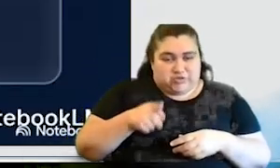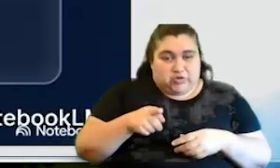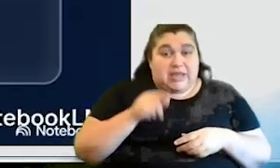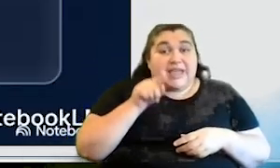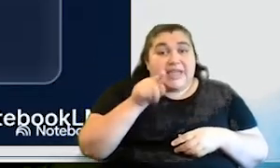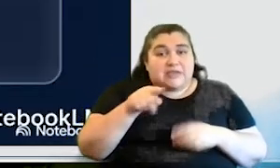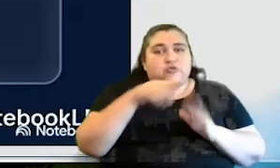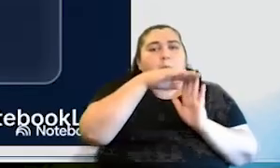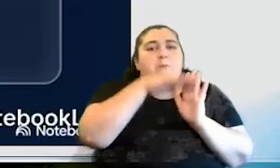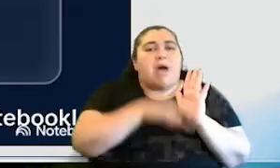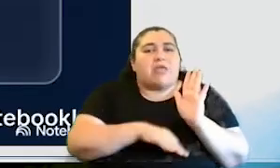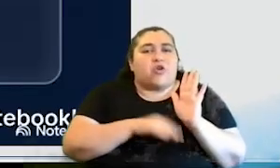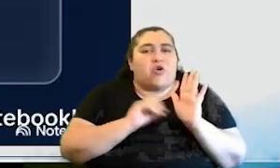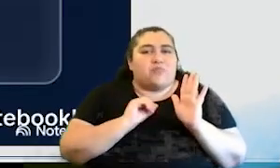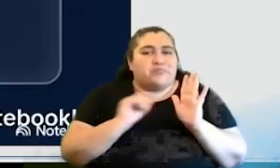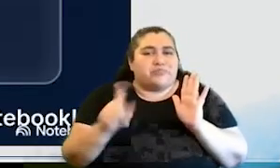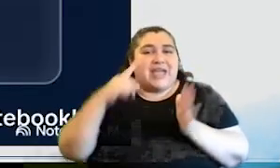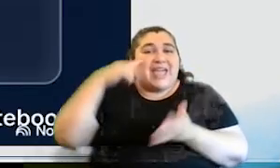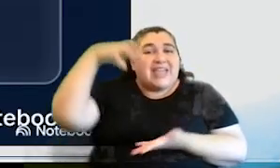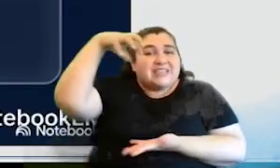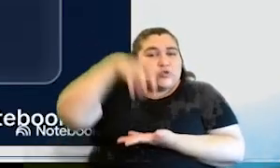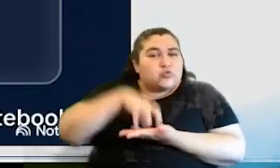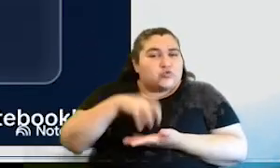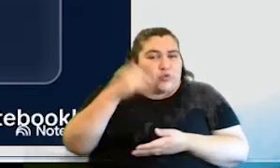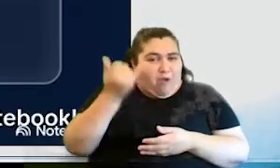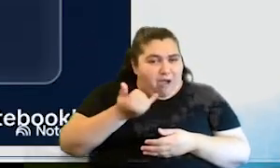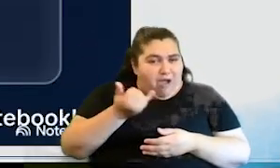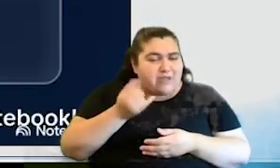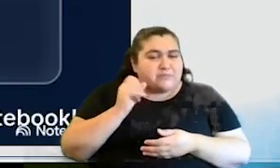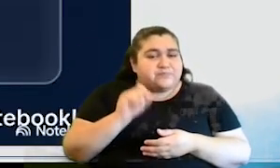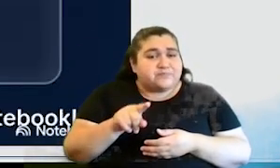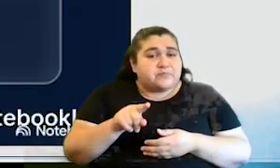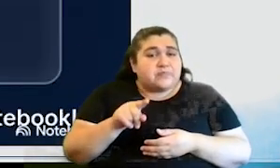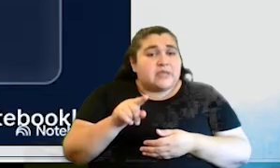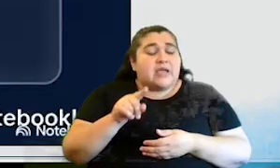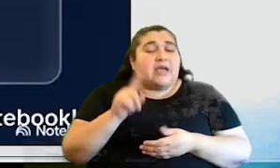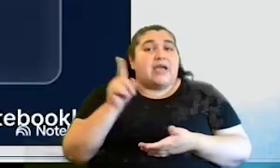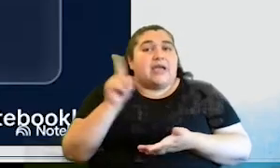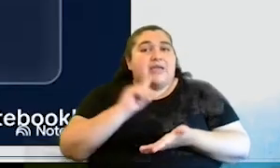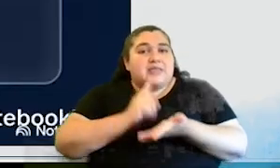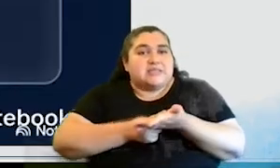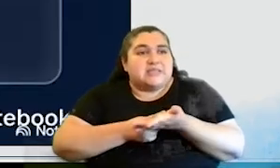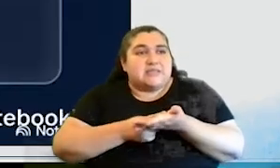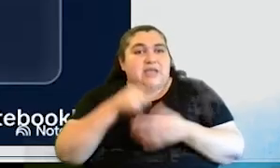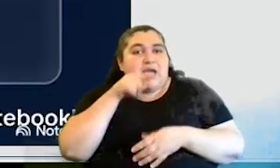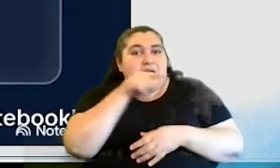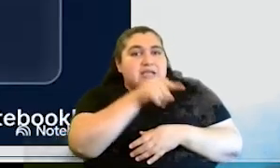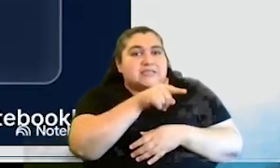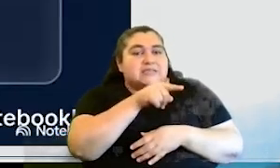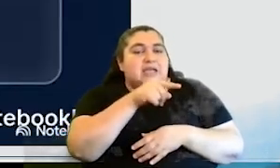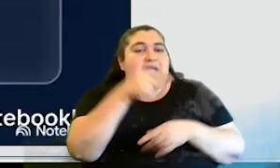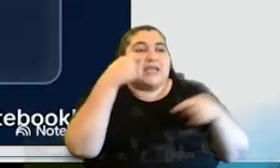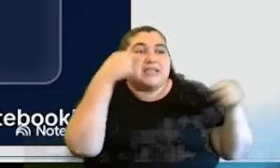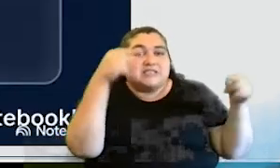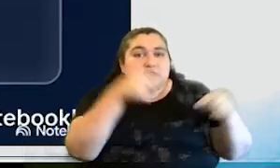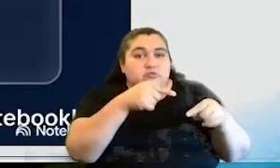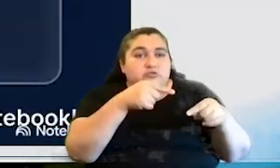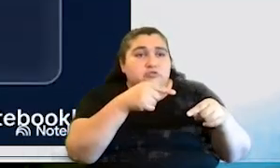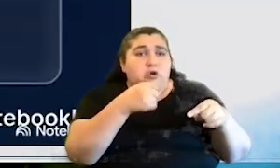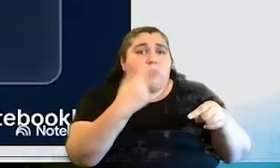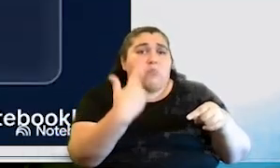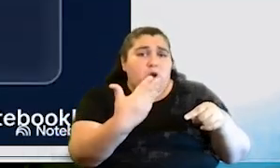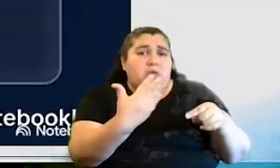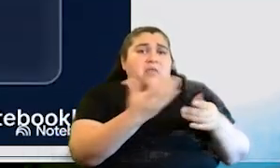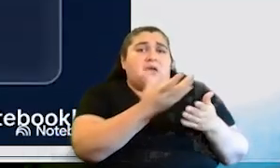padrón que el organismo tiene, donde establece si esa entidad, esa quit, puedo